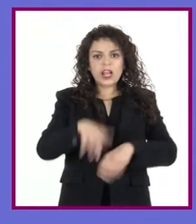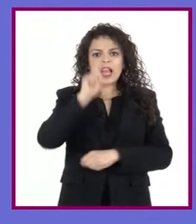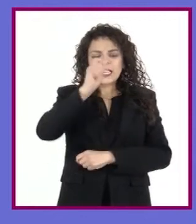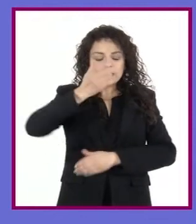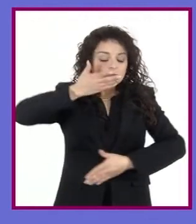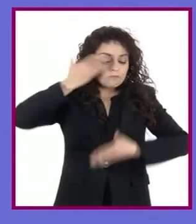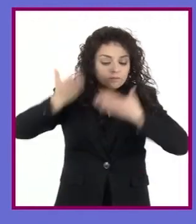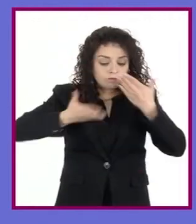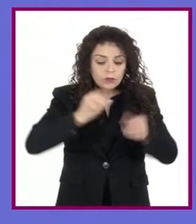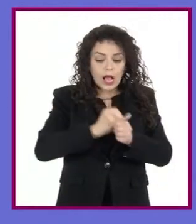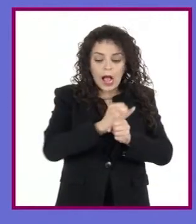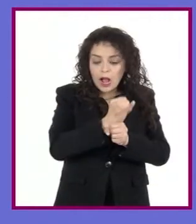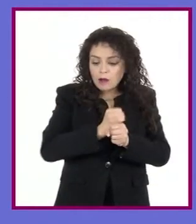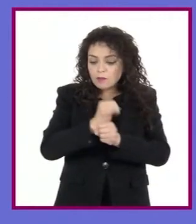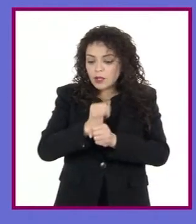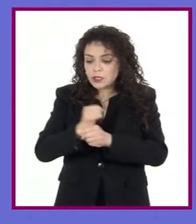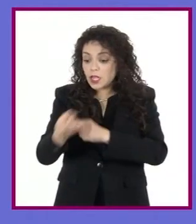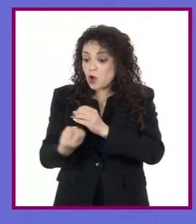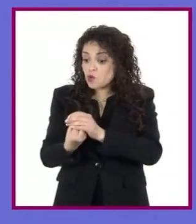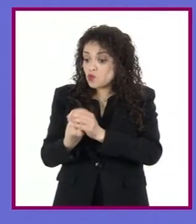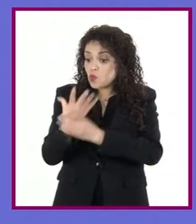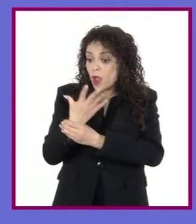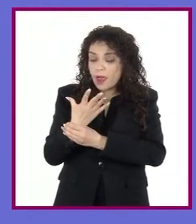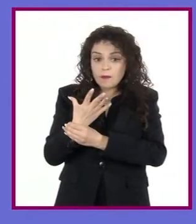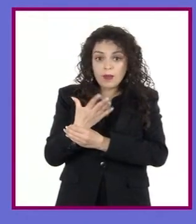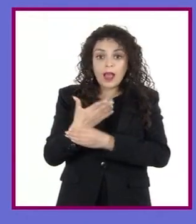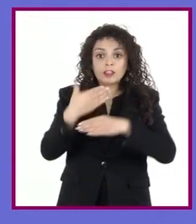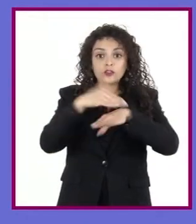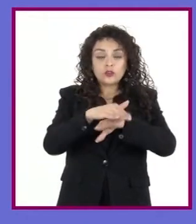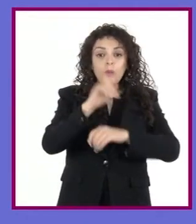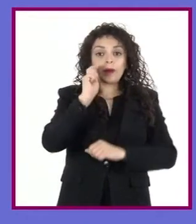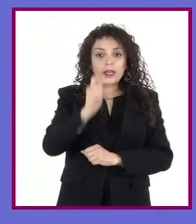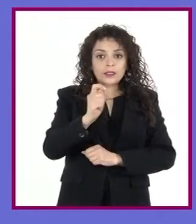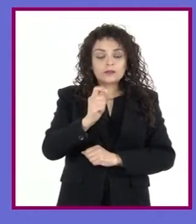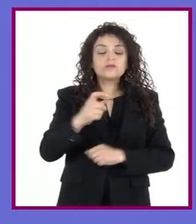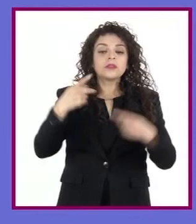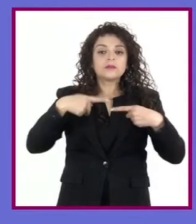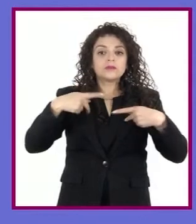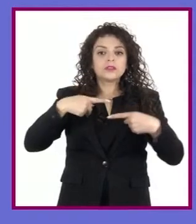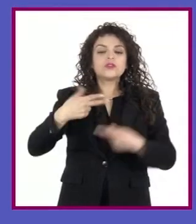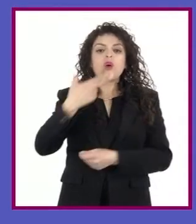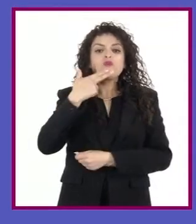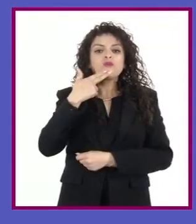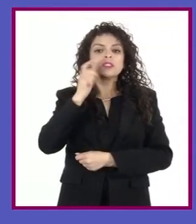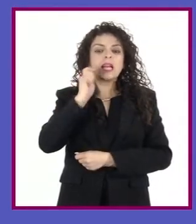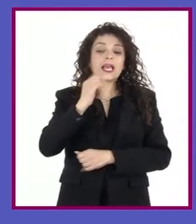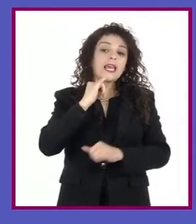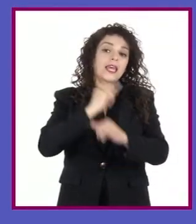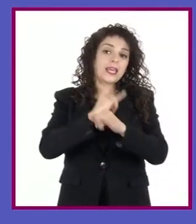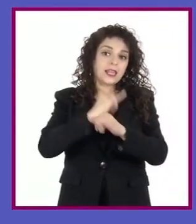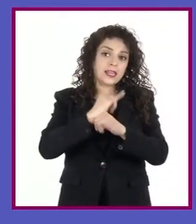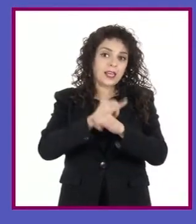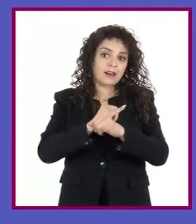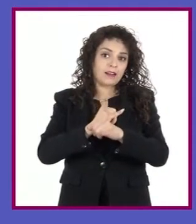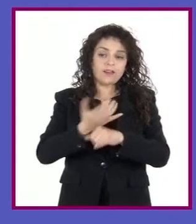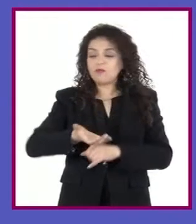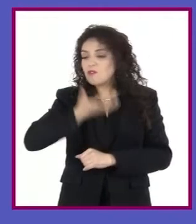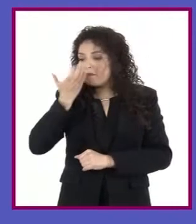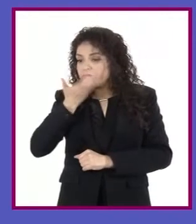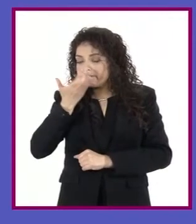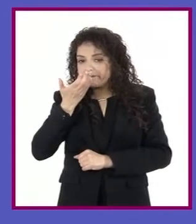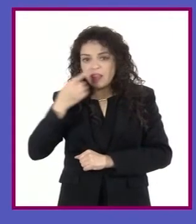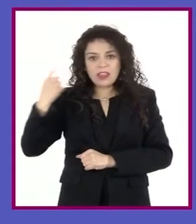decir, una investigación nueva y original acerca de los hábitos de los usuarios de Internet. En la segunda, observamos